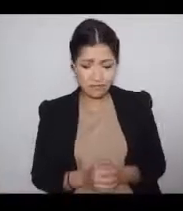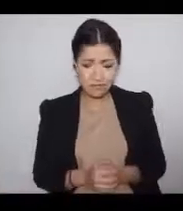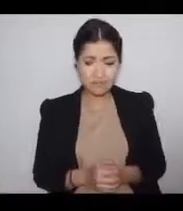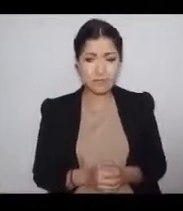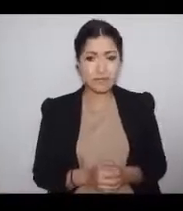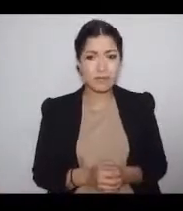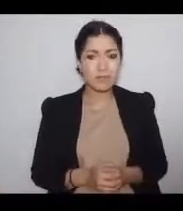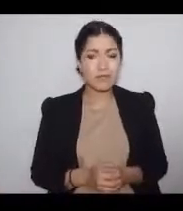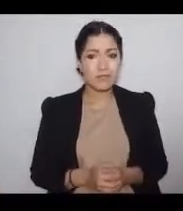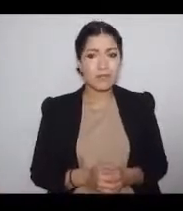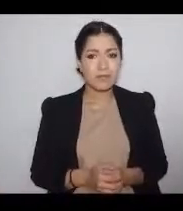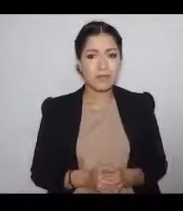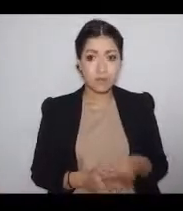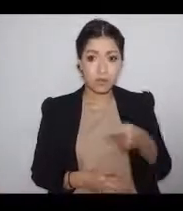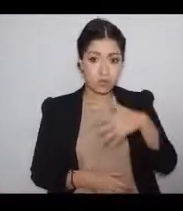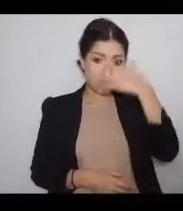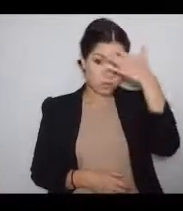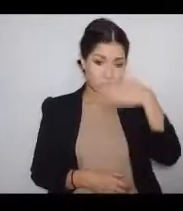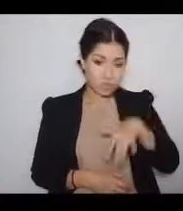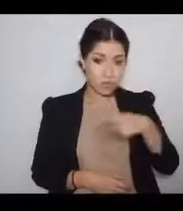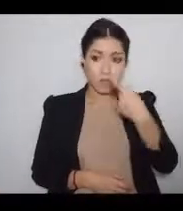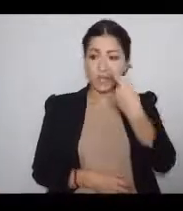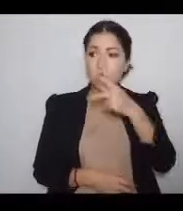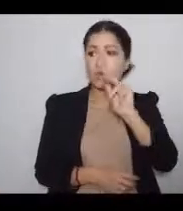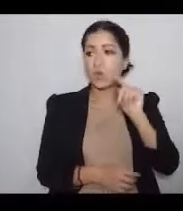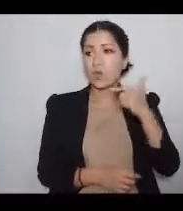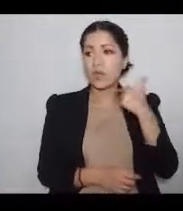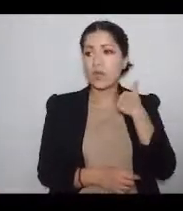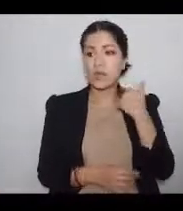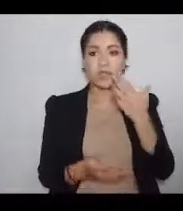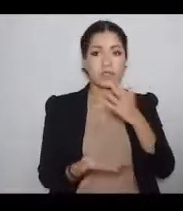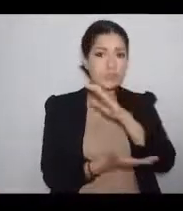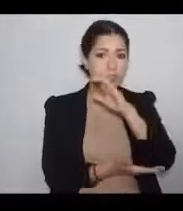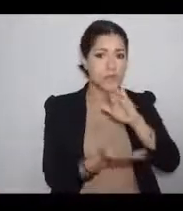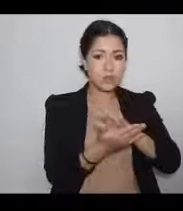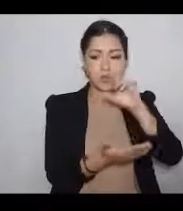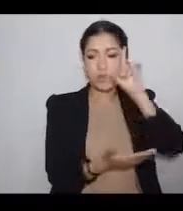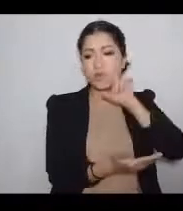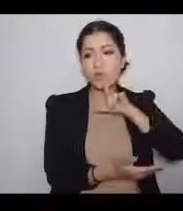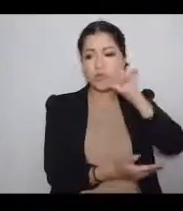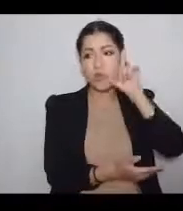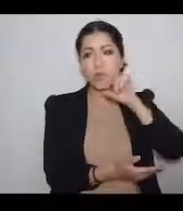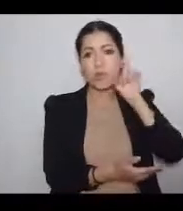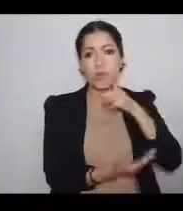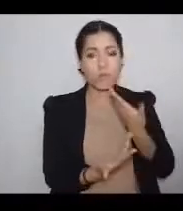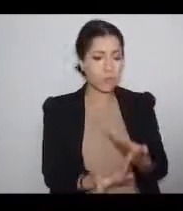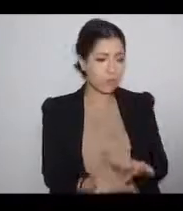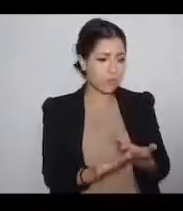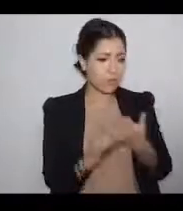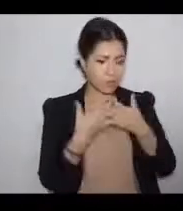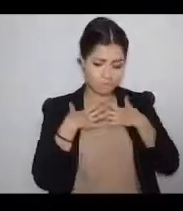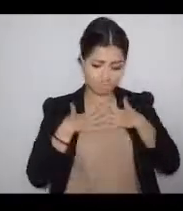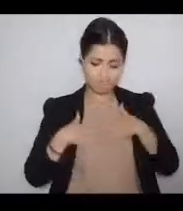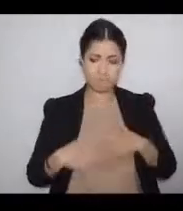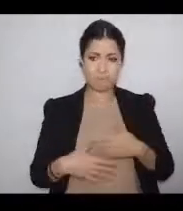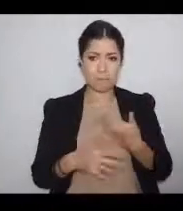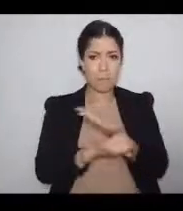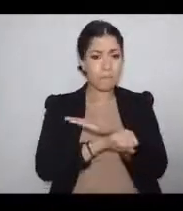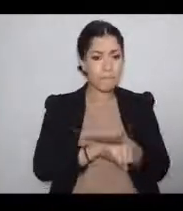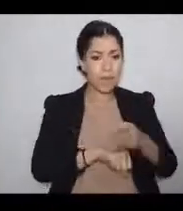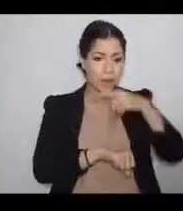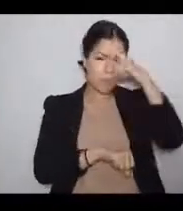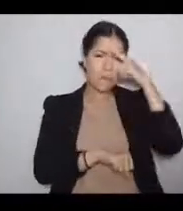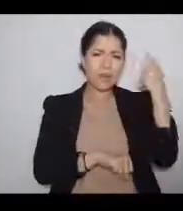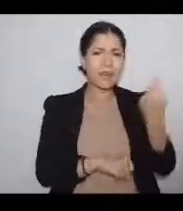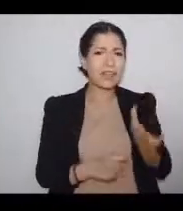¿Sabes lo que significa que tu exmujer esté vestida de blanco en tercera fila? Lo hace para que te fijes en ella, para llamar tu